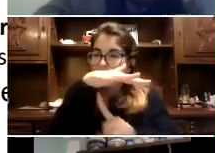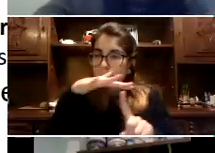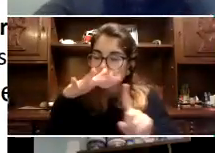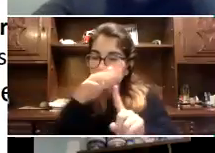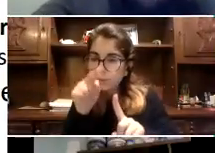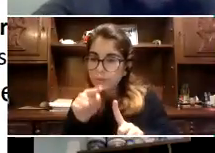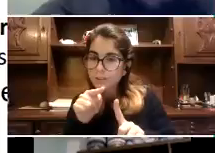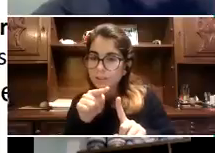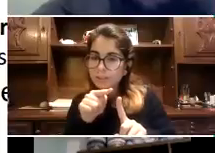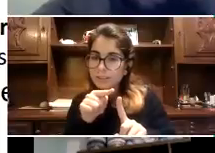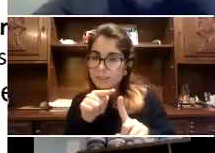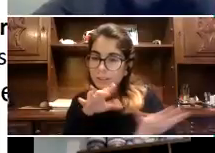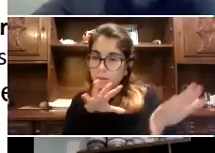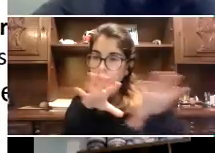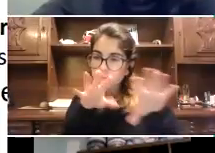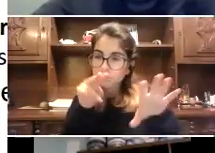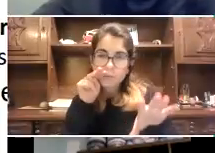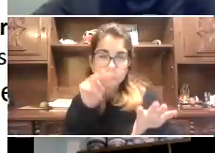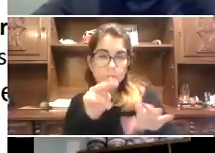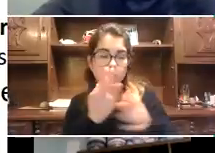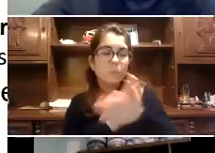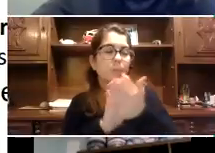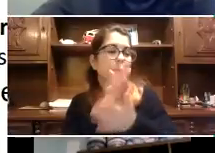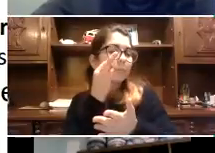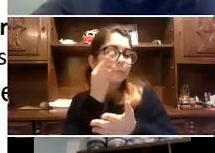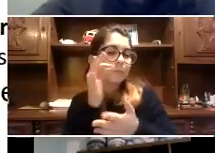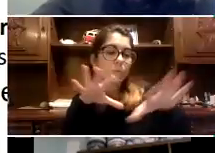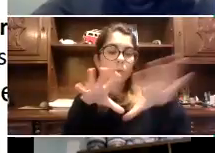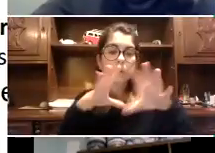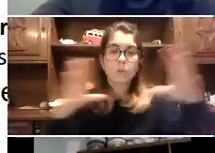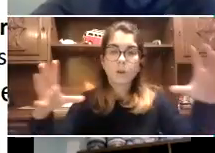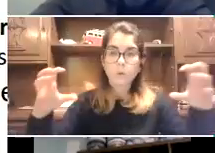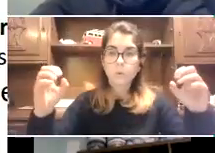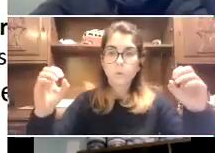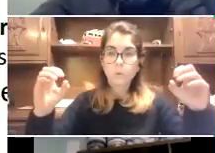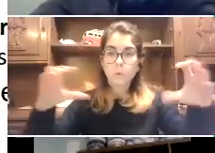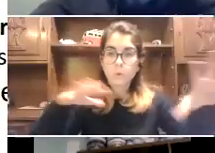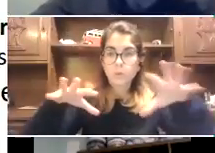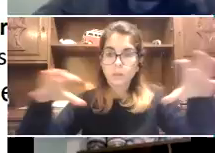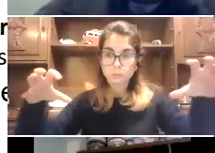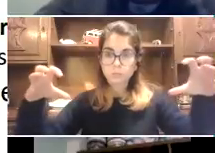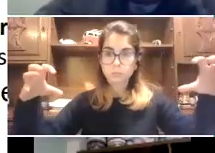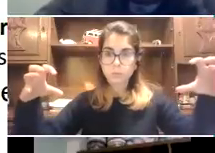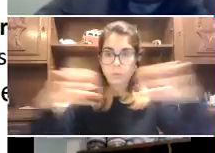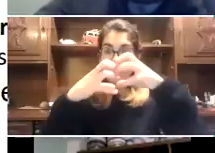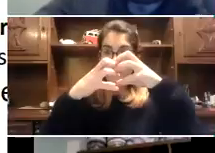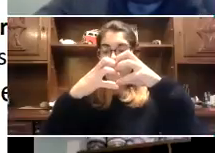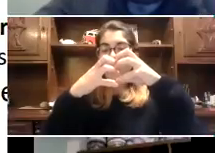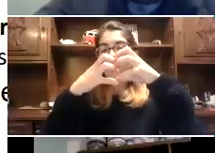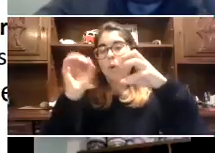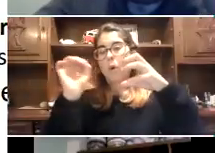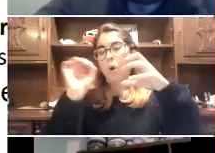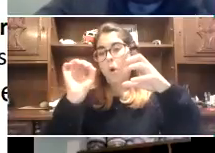en los materiales. Observábamos que algunos objetos se atraían y que otros objetos se repelían. Ese es el fenómeno básico,